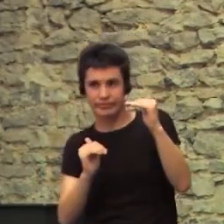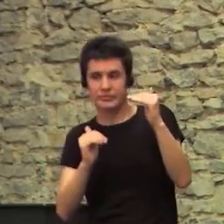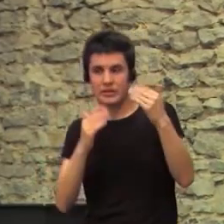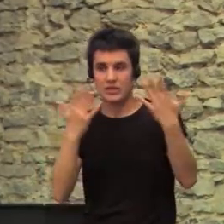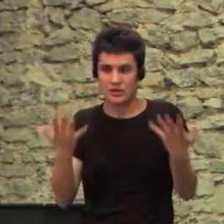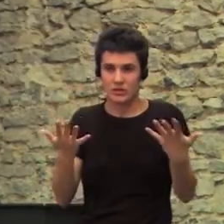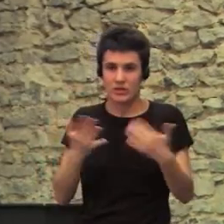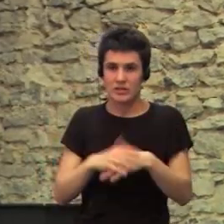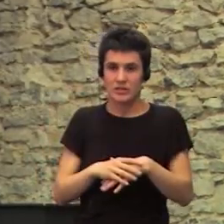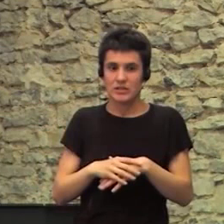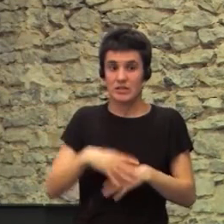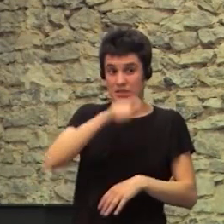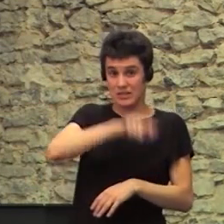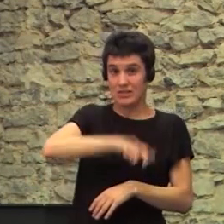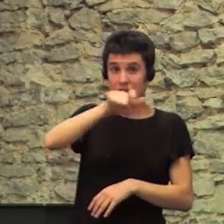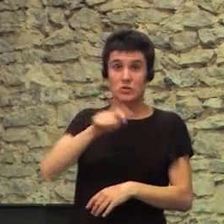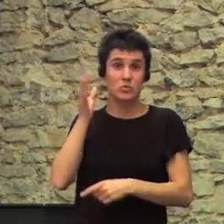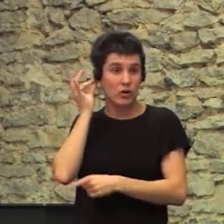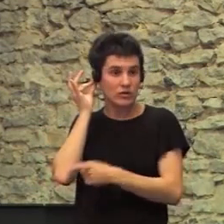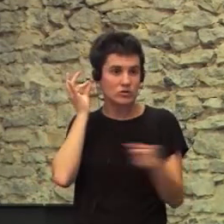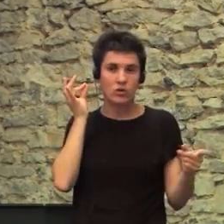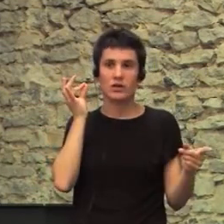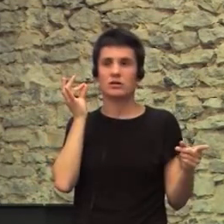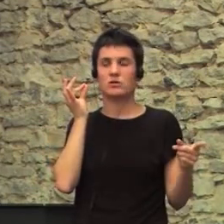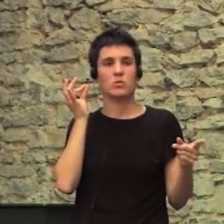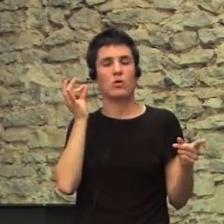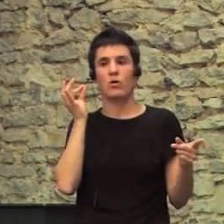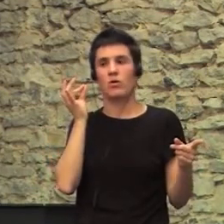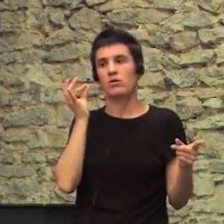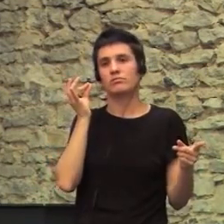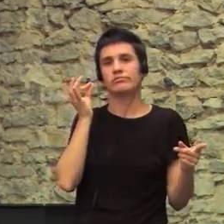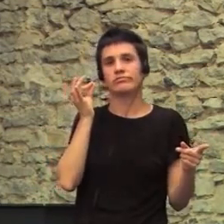Con lo cual, a todas esas mujeres que se les retiró